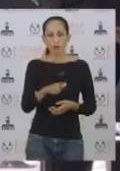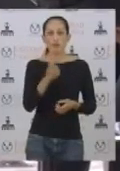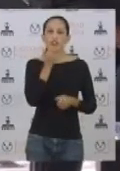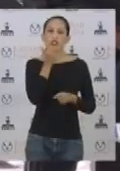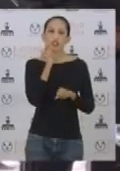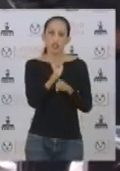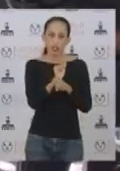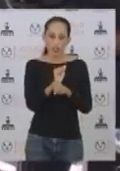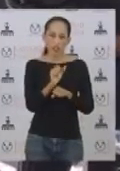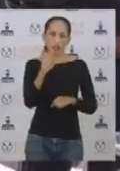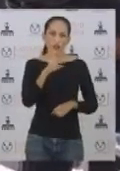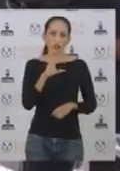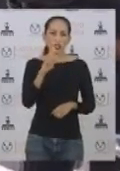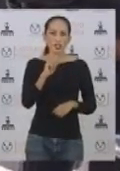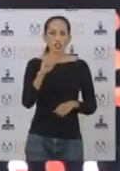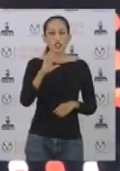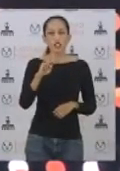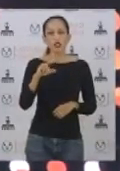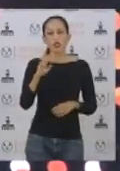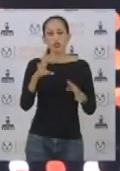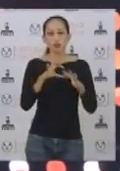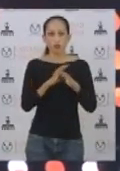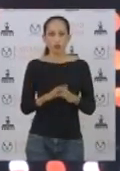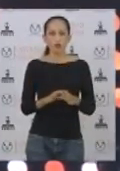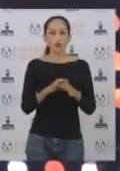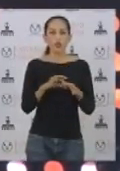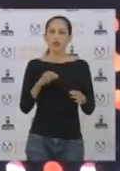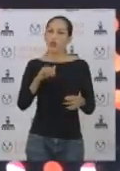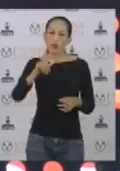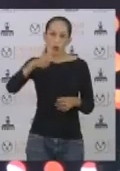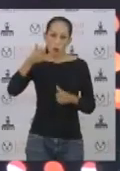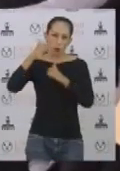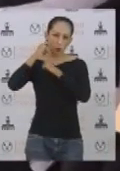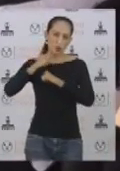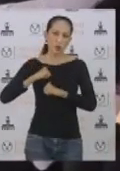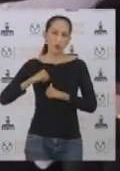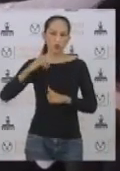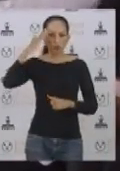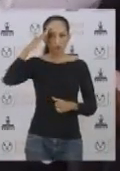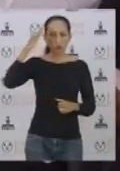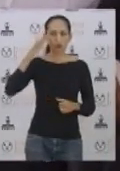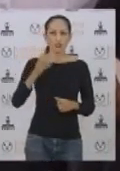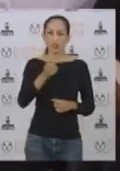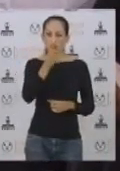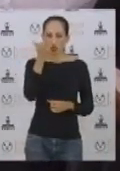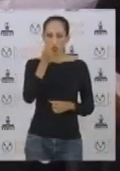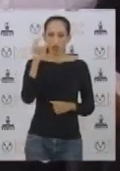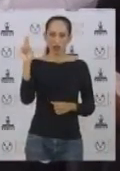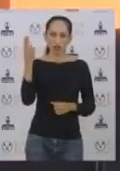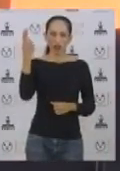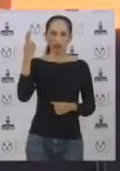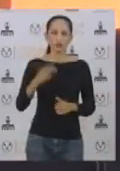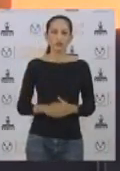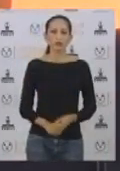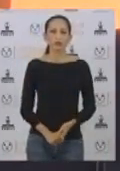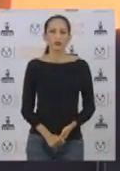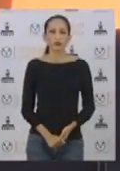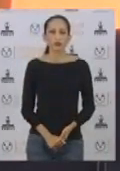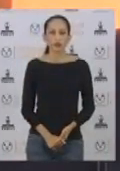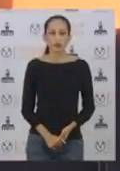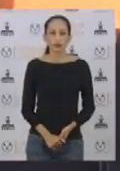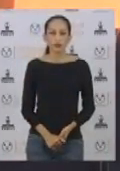Río, el secretario de Extensión y Vinculación, David Vallejo Mansur, entre algunos otros funcionarios y maestros de la UAT.